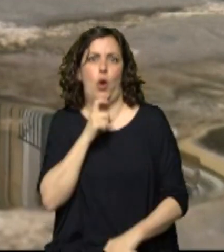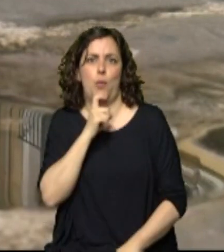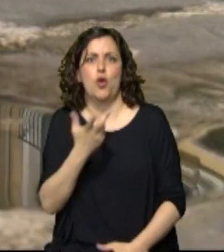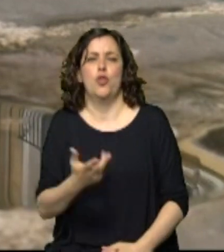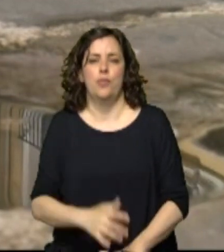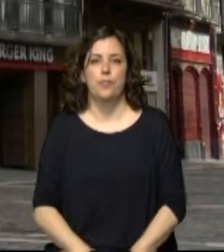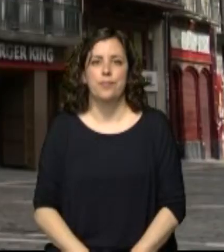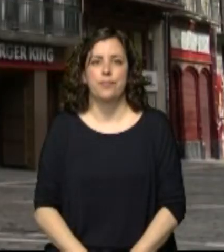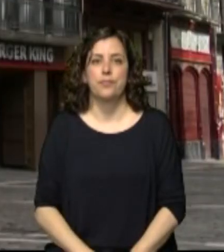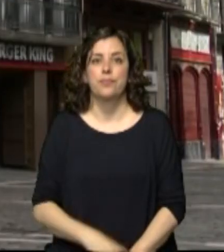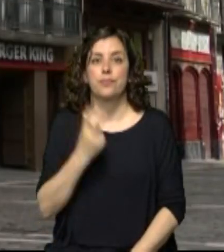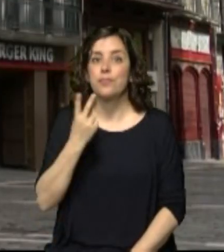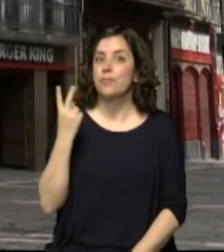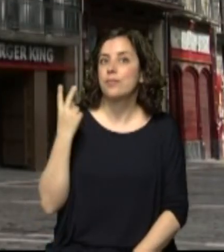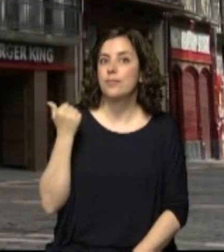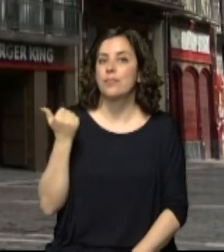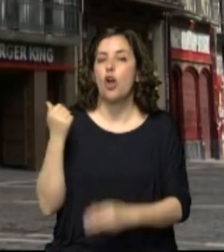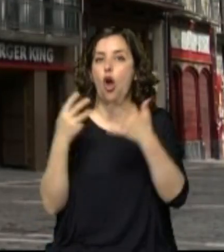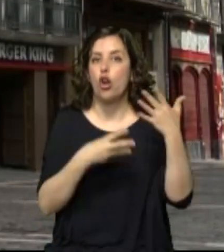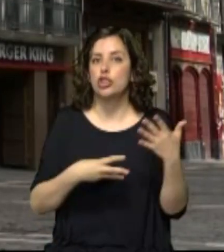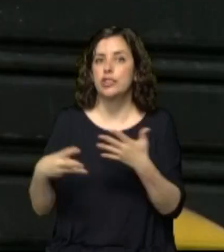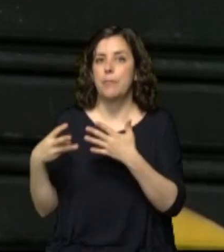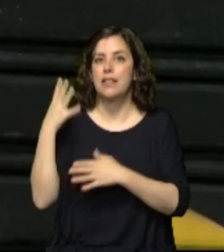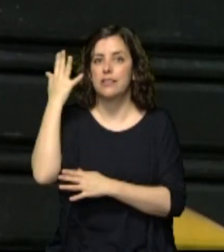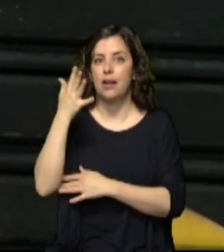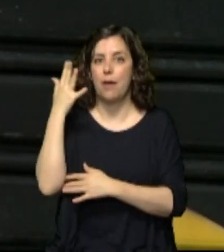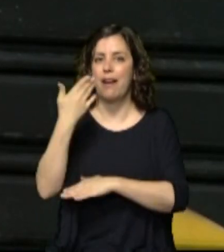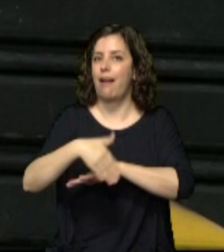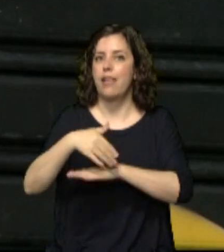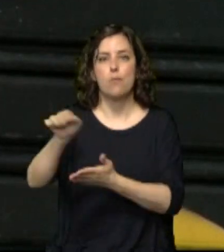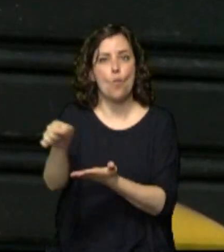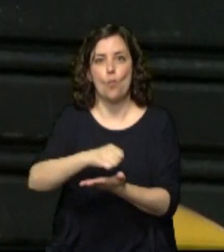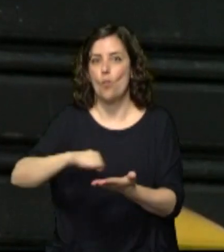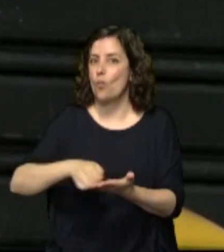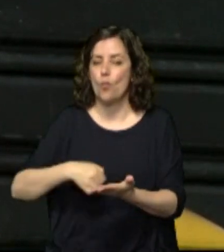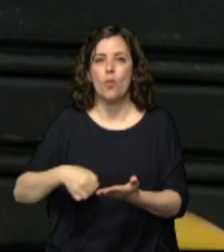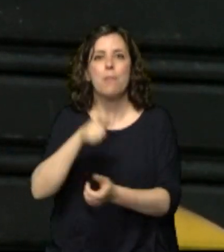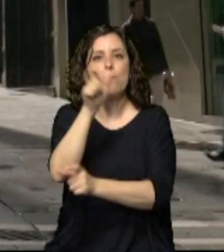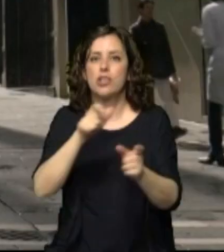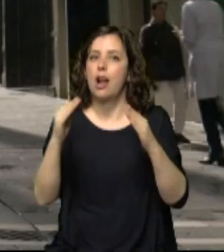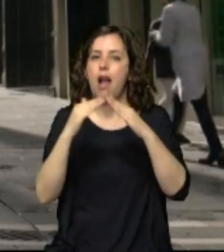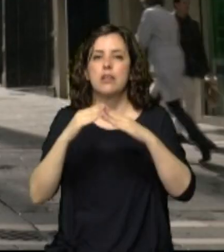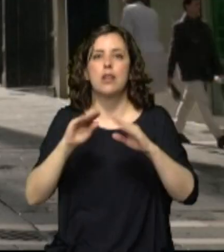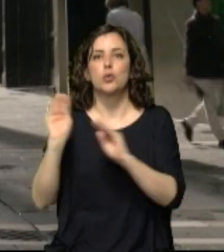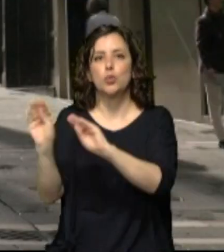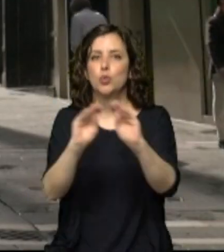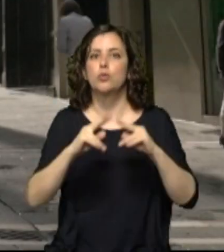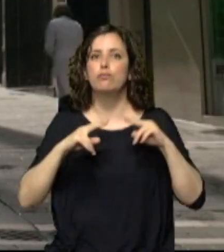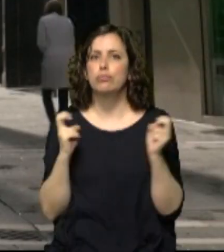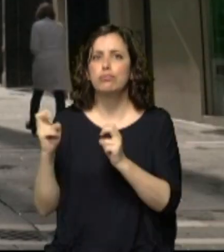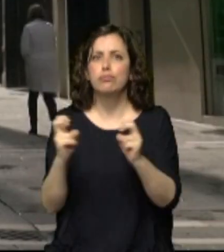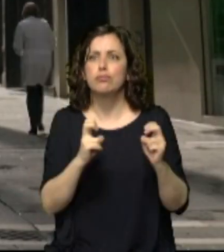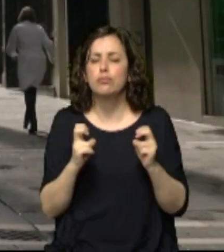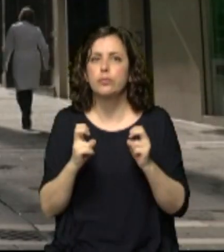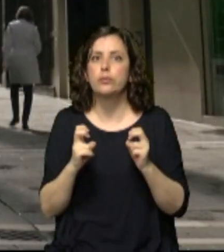Esta es la imagen que ha reinado durante 8 semanas en Navarra, calles vacías y la ciudadanía confinada en su casa. ¿Por qué y cómo después